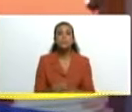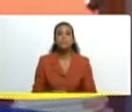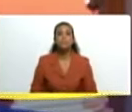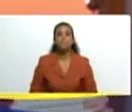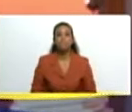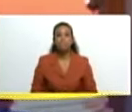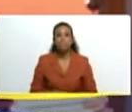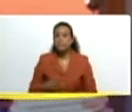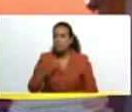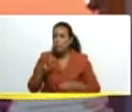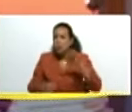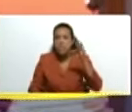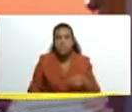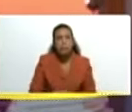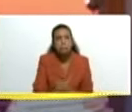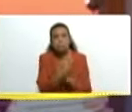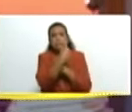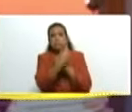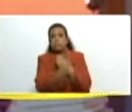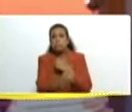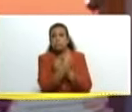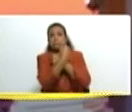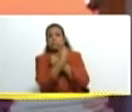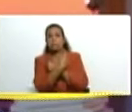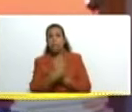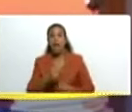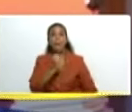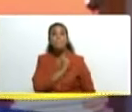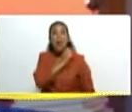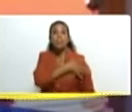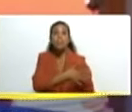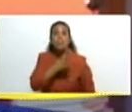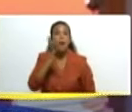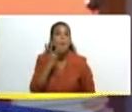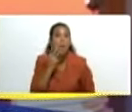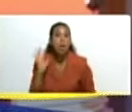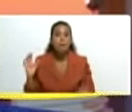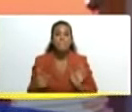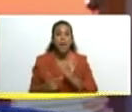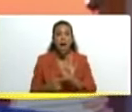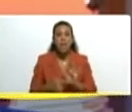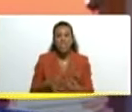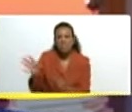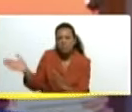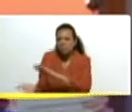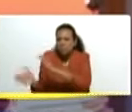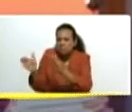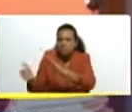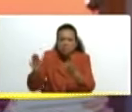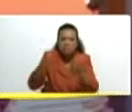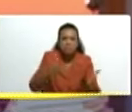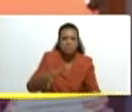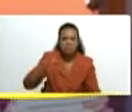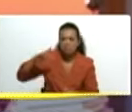La inmensa injusticia que se está cometiendo con el pueblo de Palestina, la masacre del pueblo